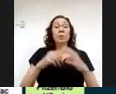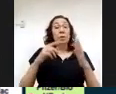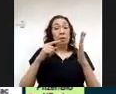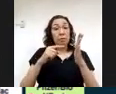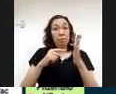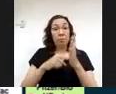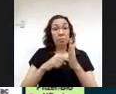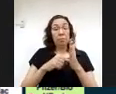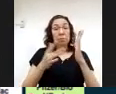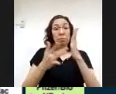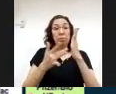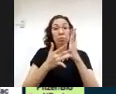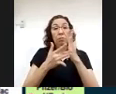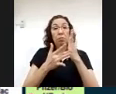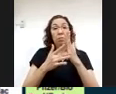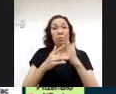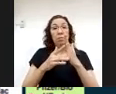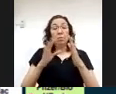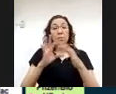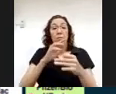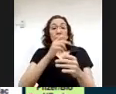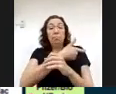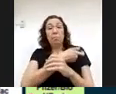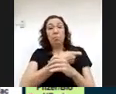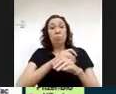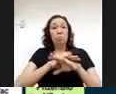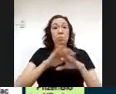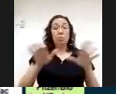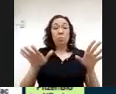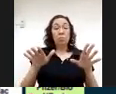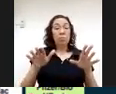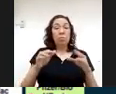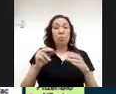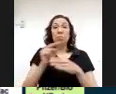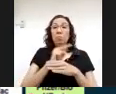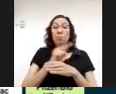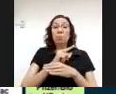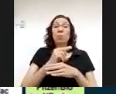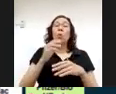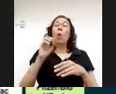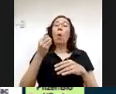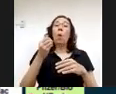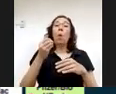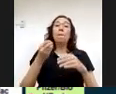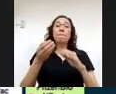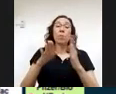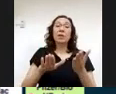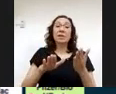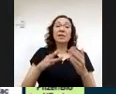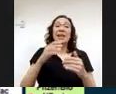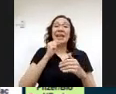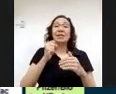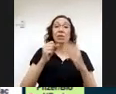Esta tecnología de vacunas inactivadas o vacunas muertas es una